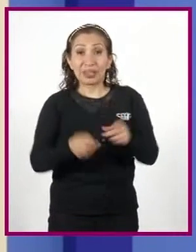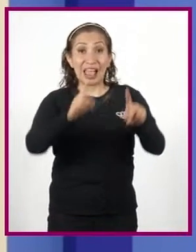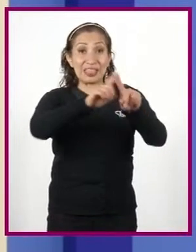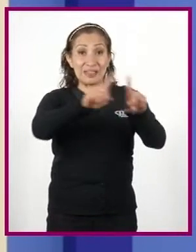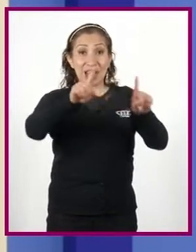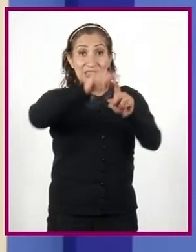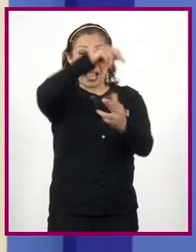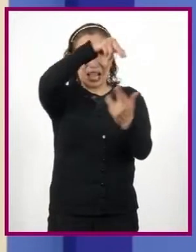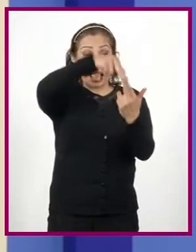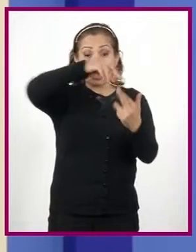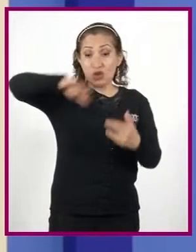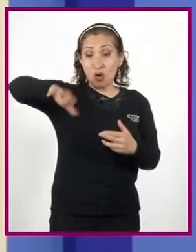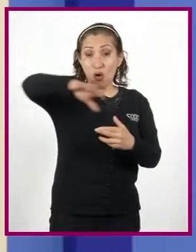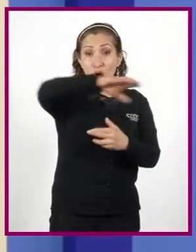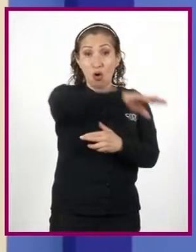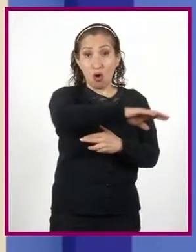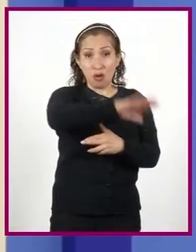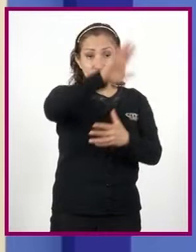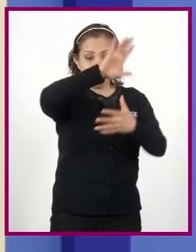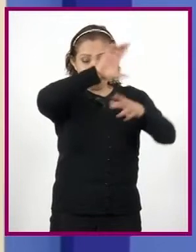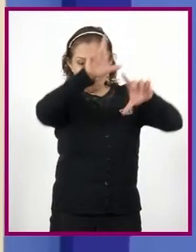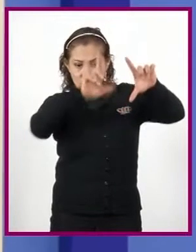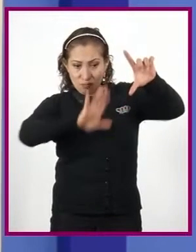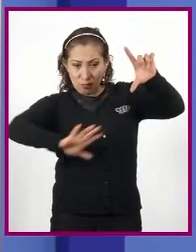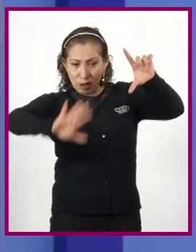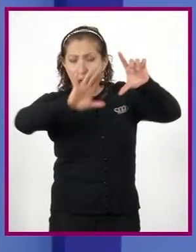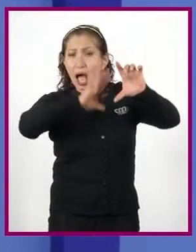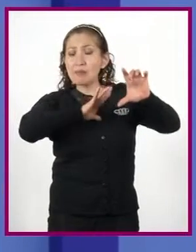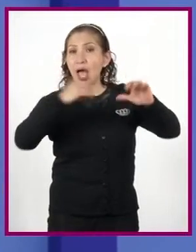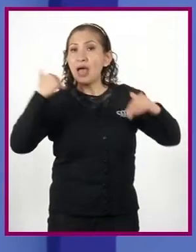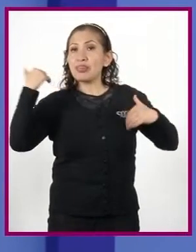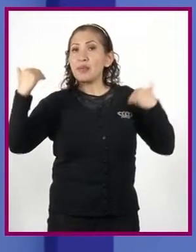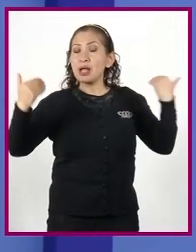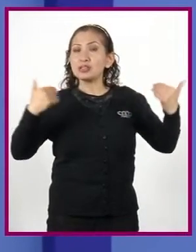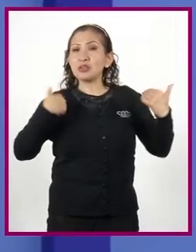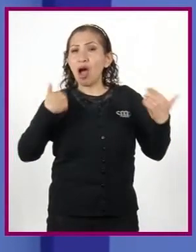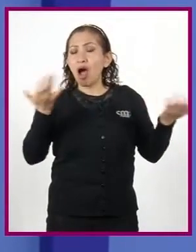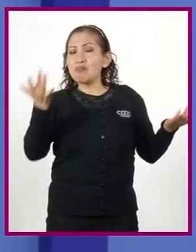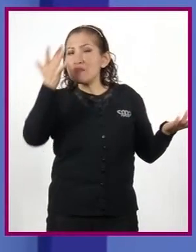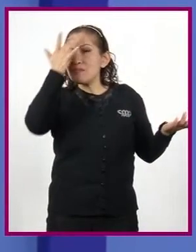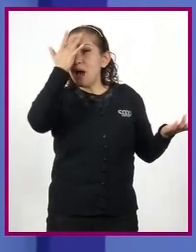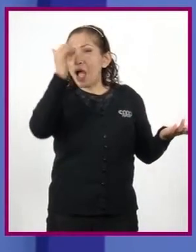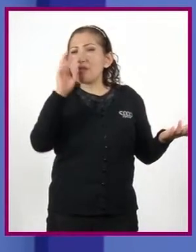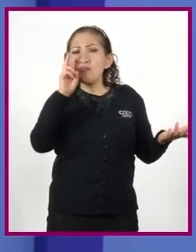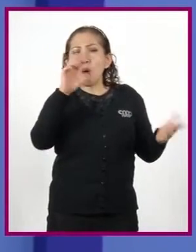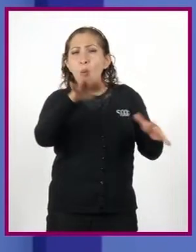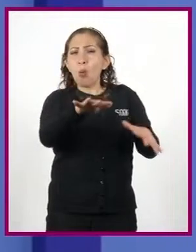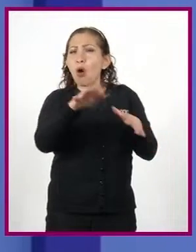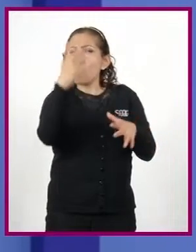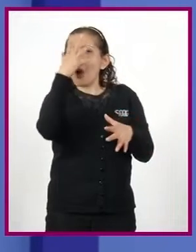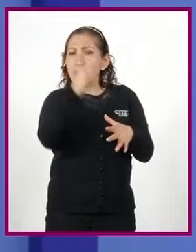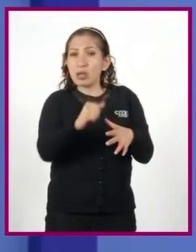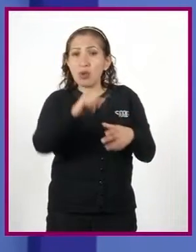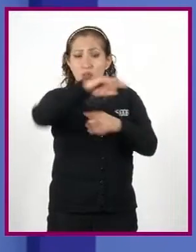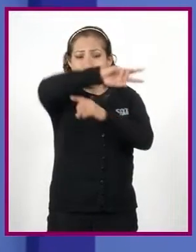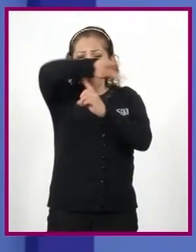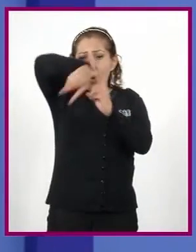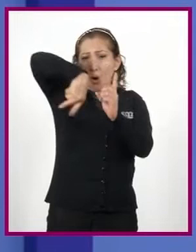diferentes regiones del antiplano había una diversión mística llena de belleza: los